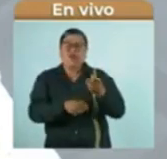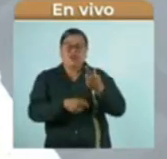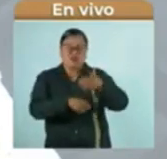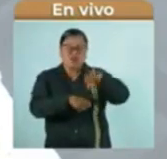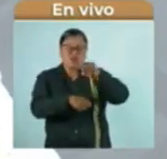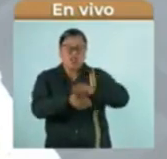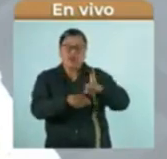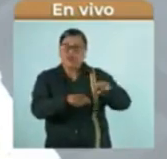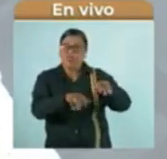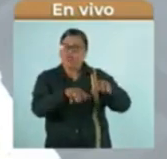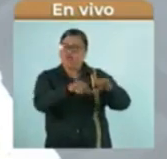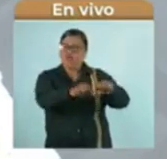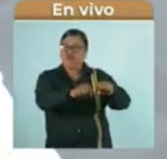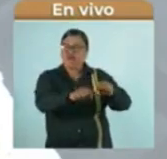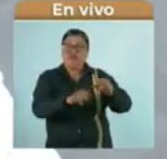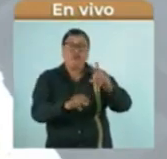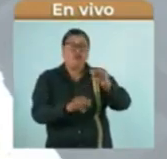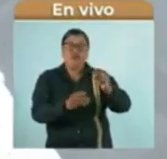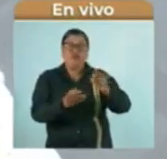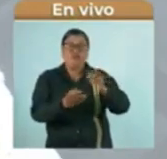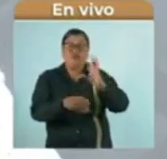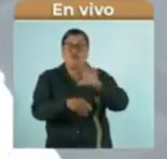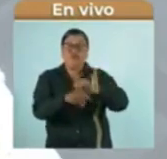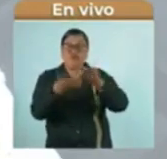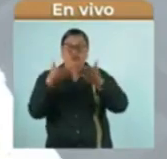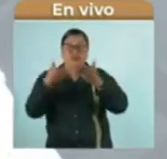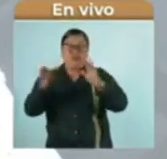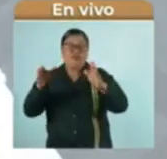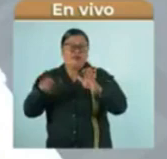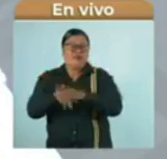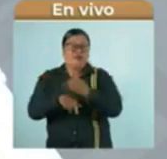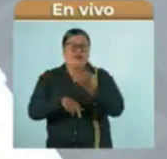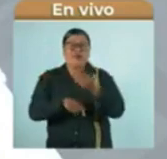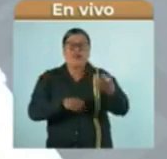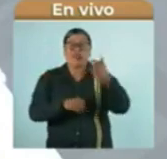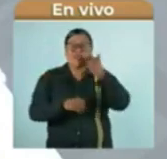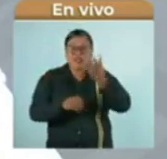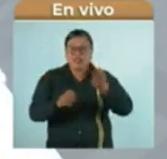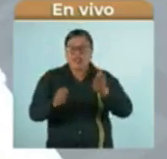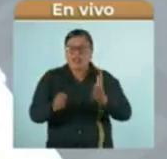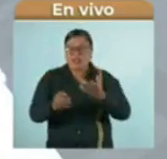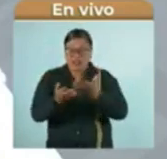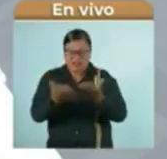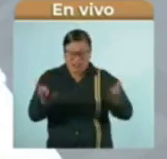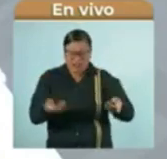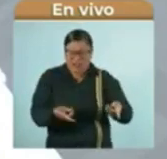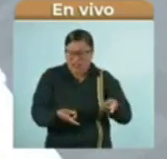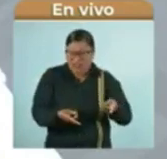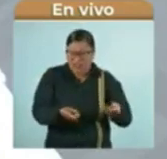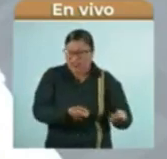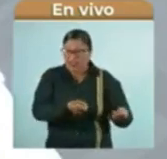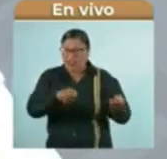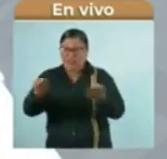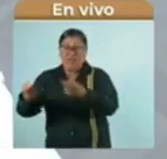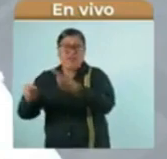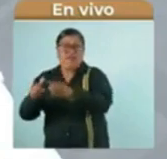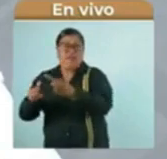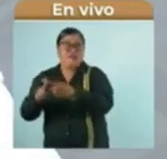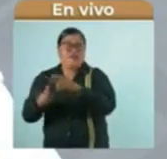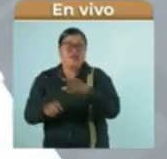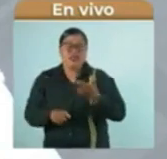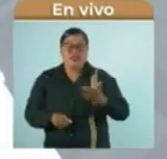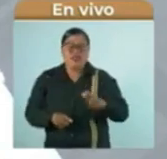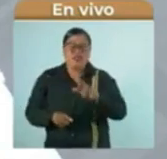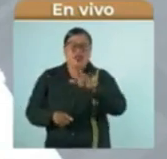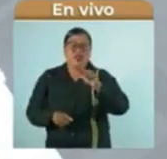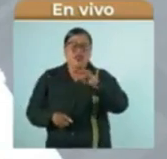semana y no los querían liberar porque querían entregar la tierra a una agencia que se llama río